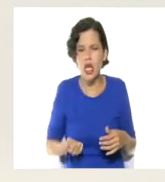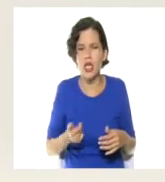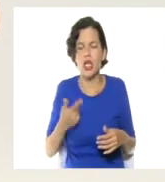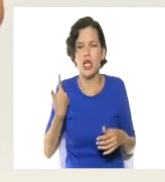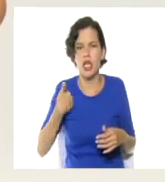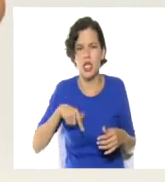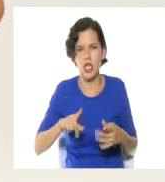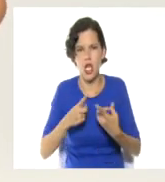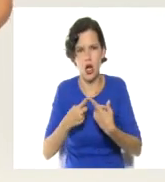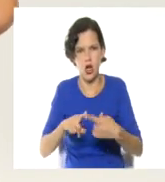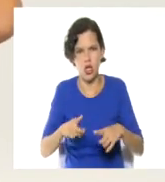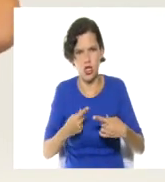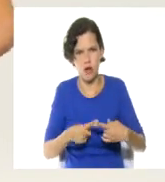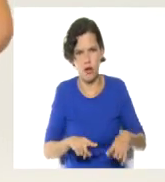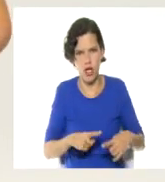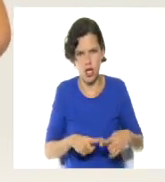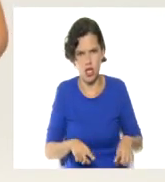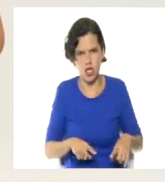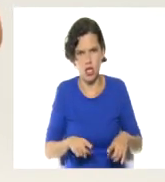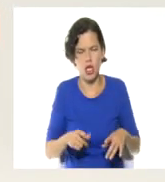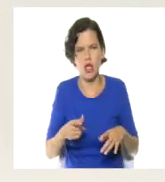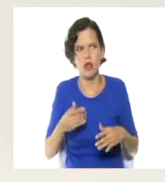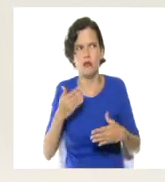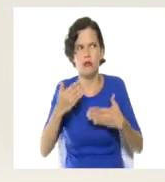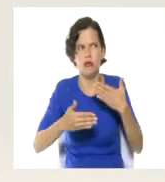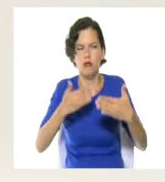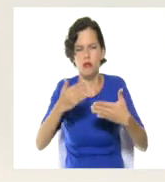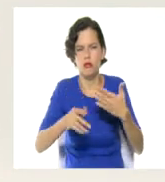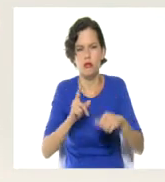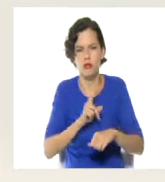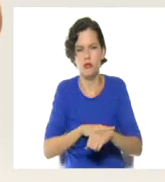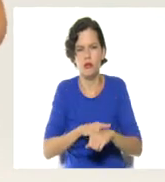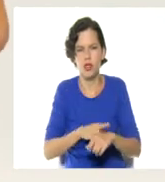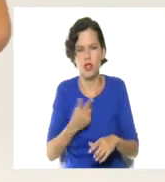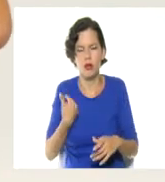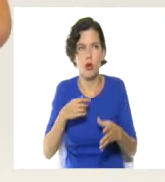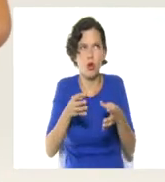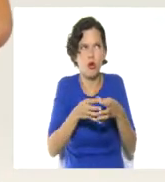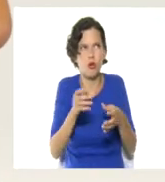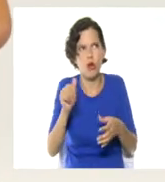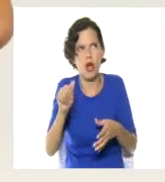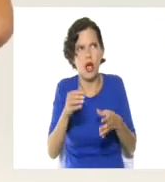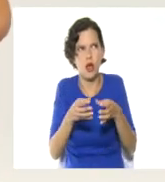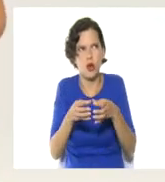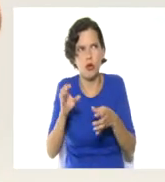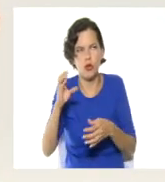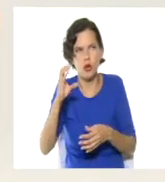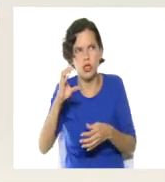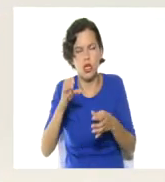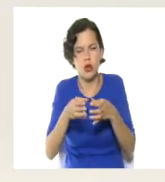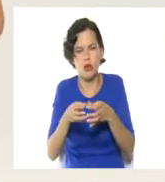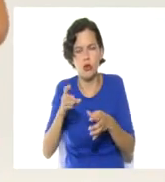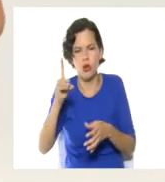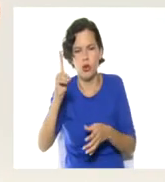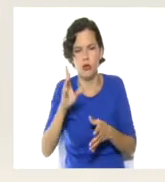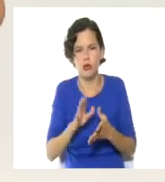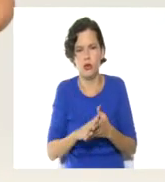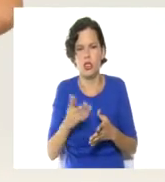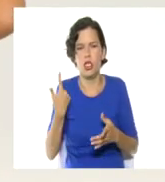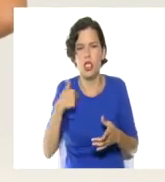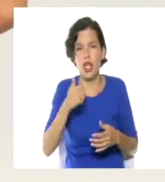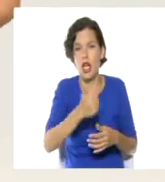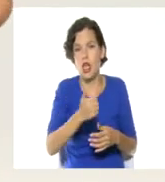los diferentes periodos. Por ejemplo, tenemos el grupo A, el grupo B, el grupo C. Cada quien es libre